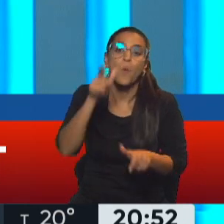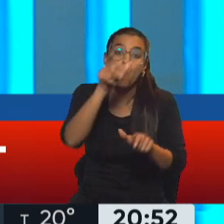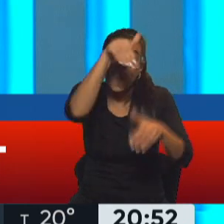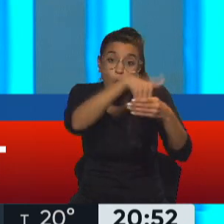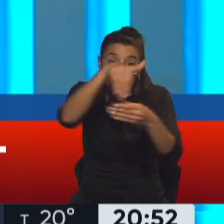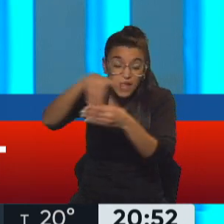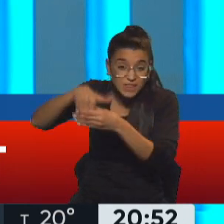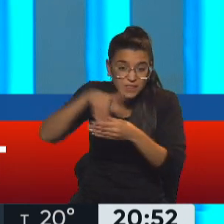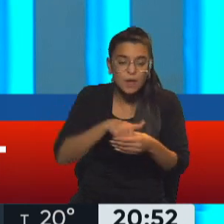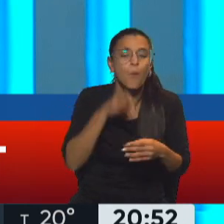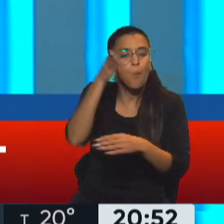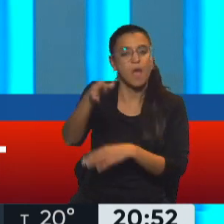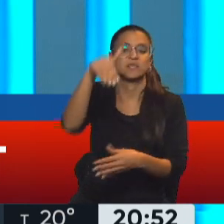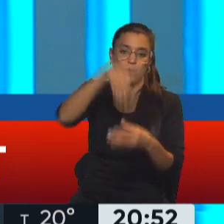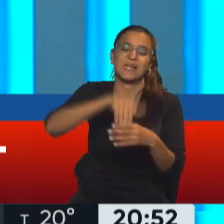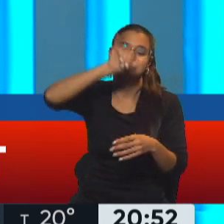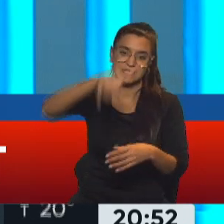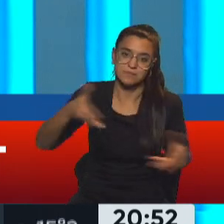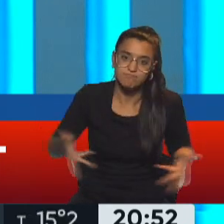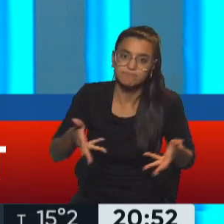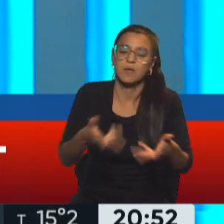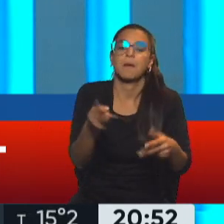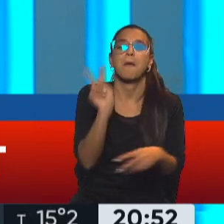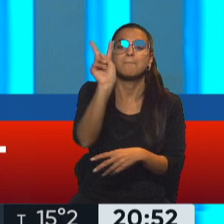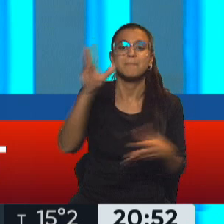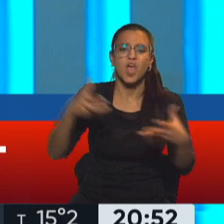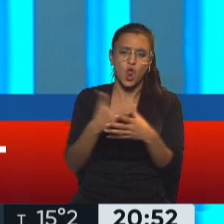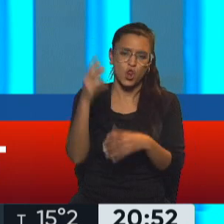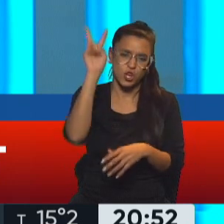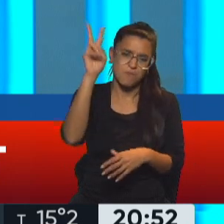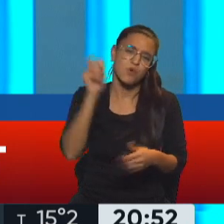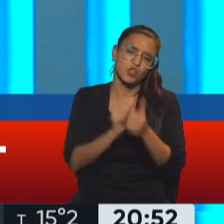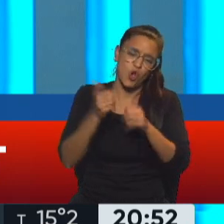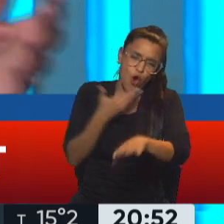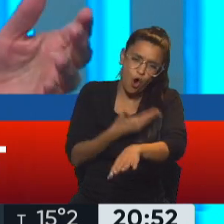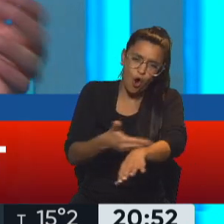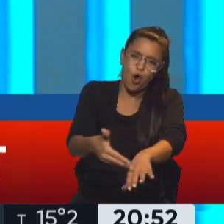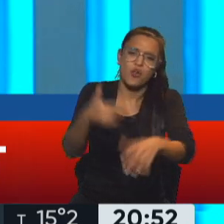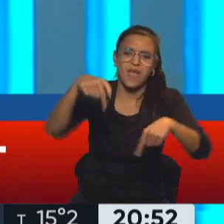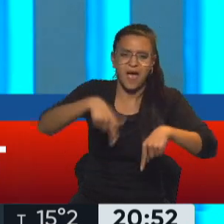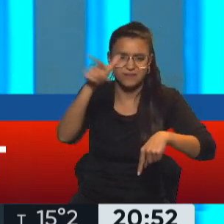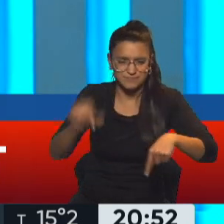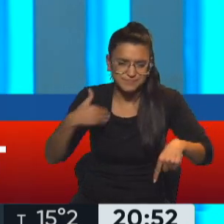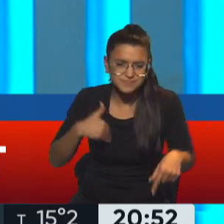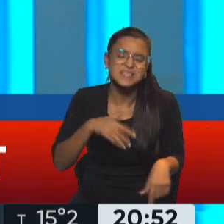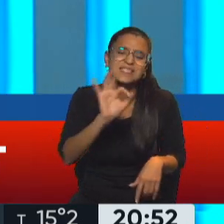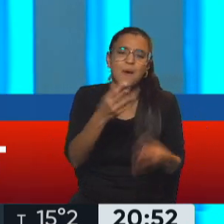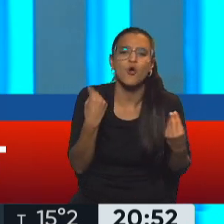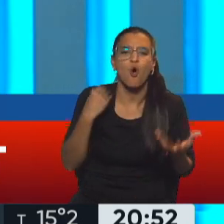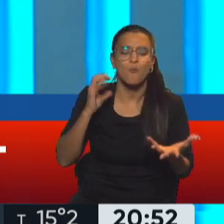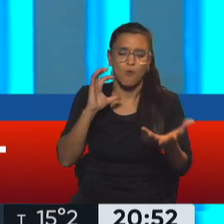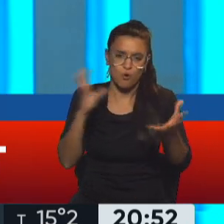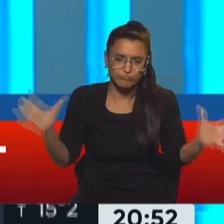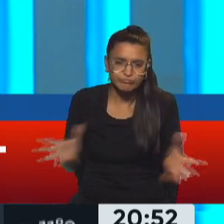votantes concurran a las urnas. Para eso el peronismo tiene una larga historia en la República Argentina, sabe cómo juntar